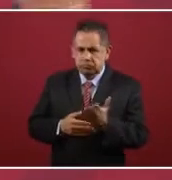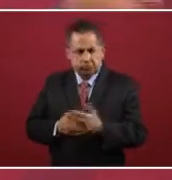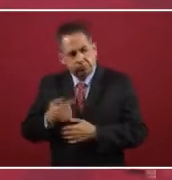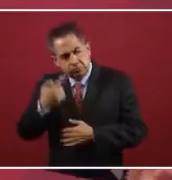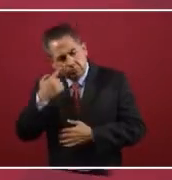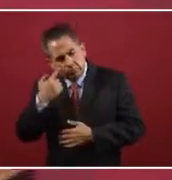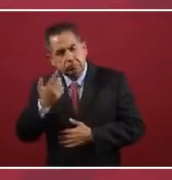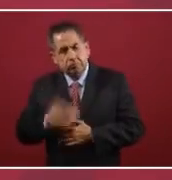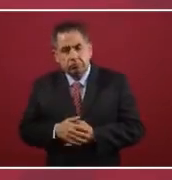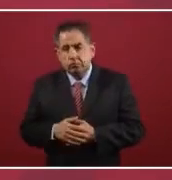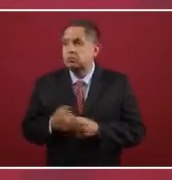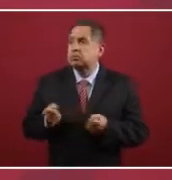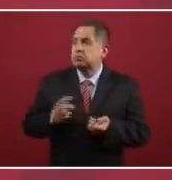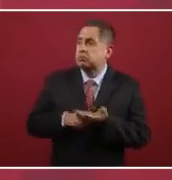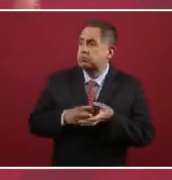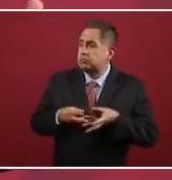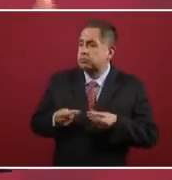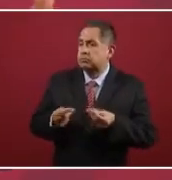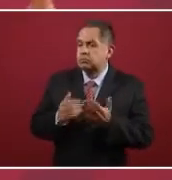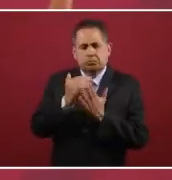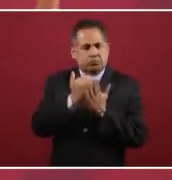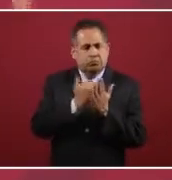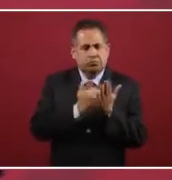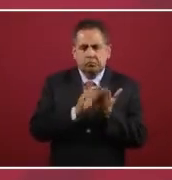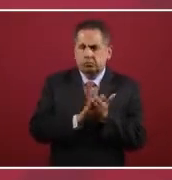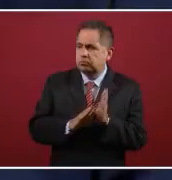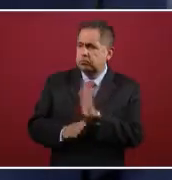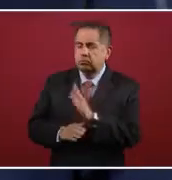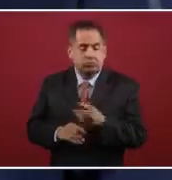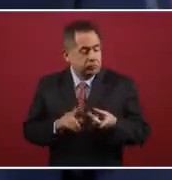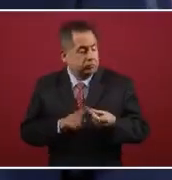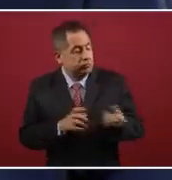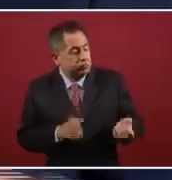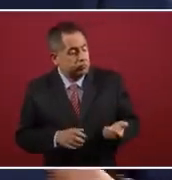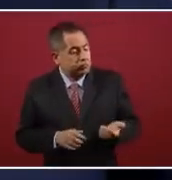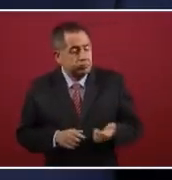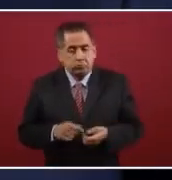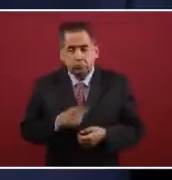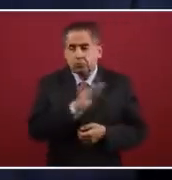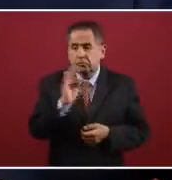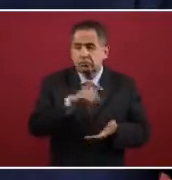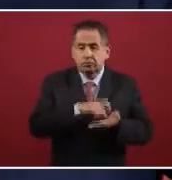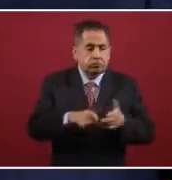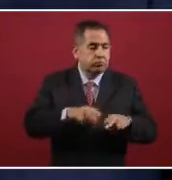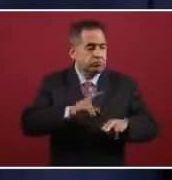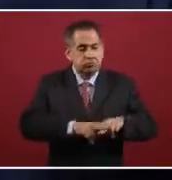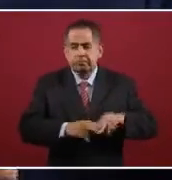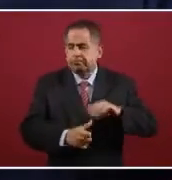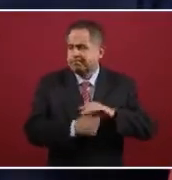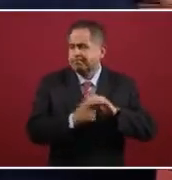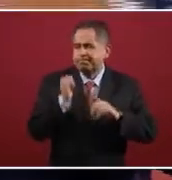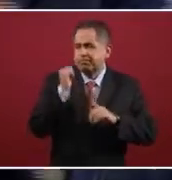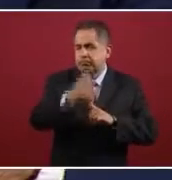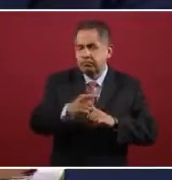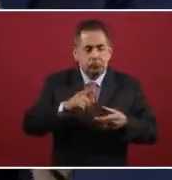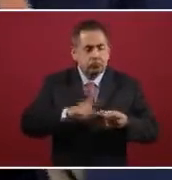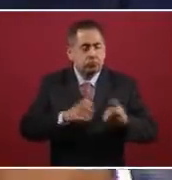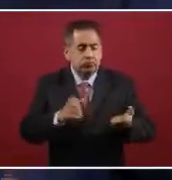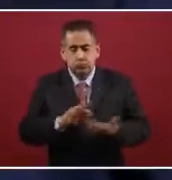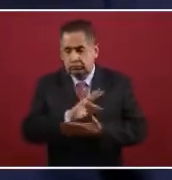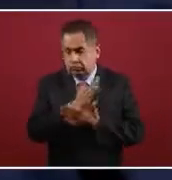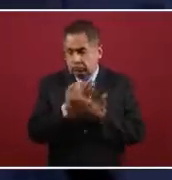cuánto le costó lo que compró, dónde está lo que compró, si compró una silla, si compró una mesa, pues tiene